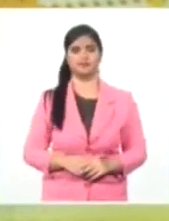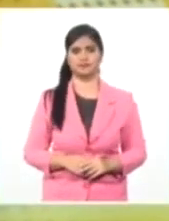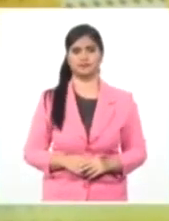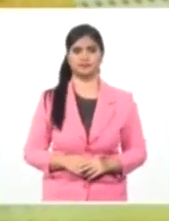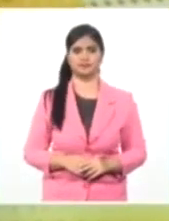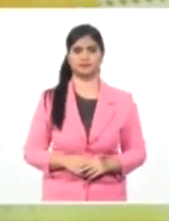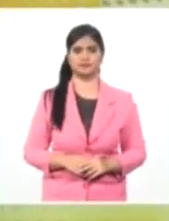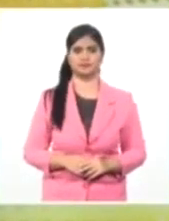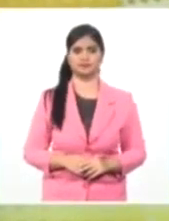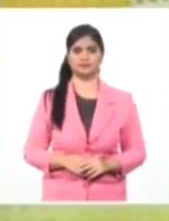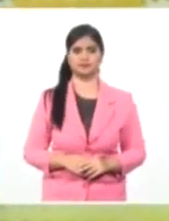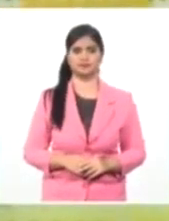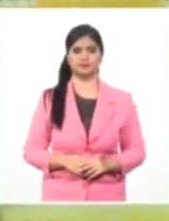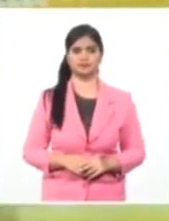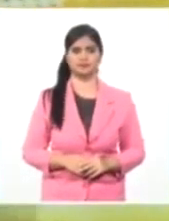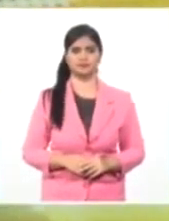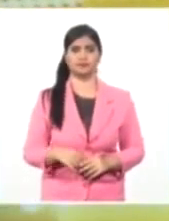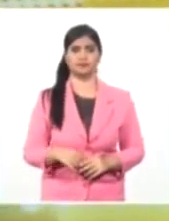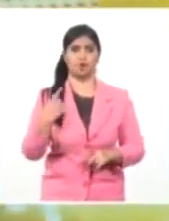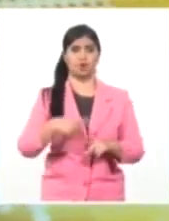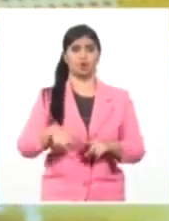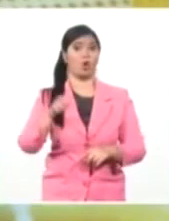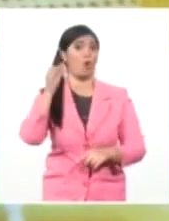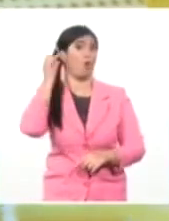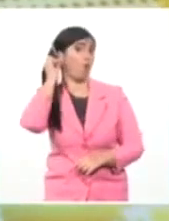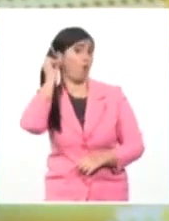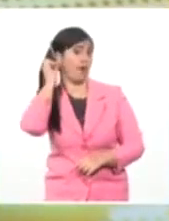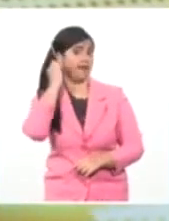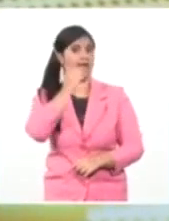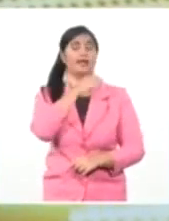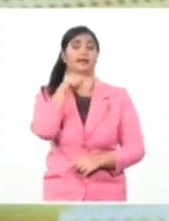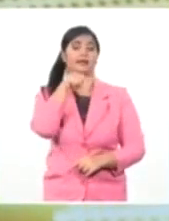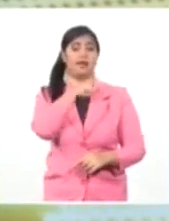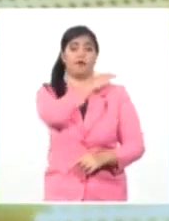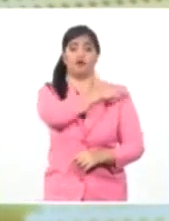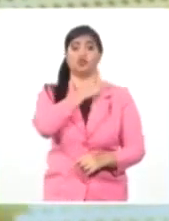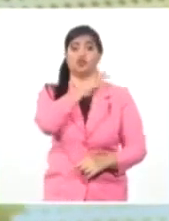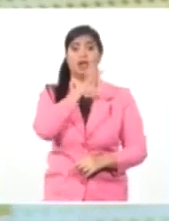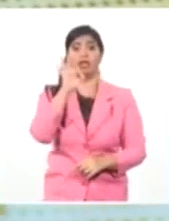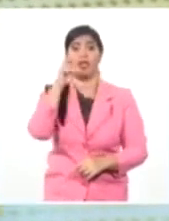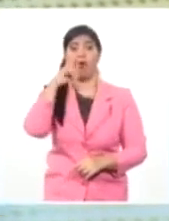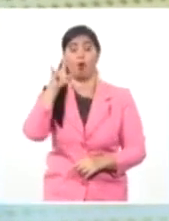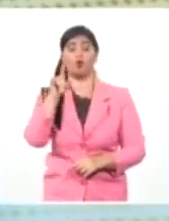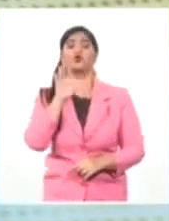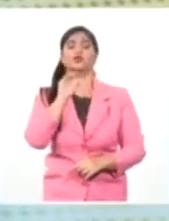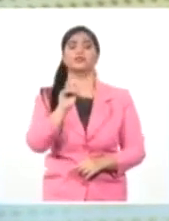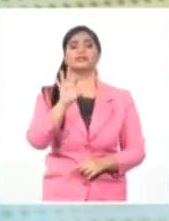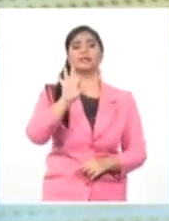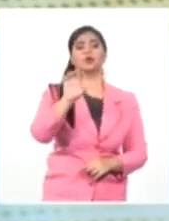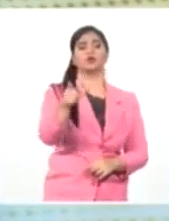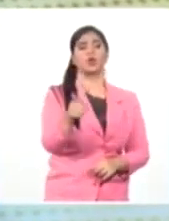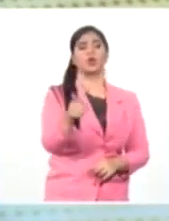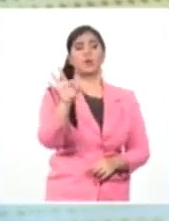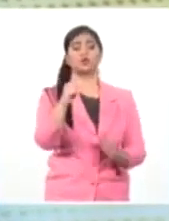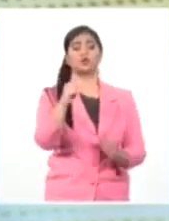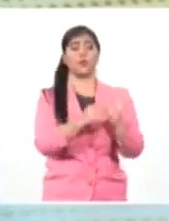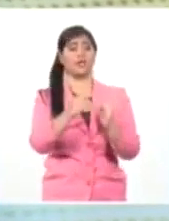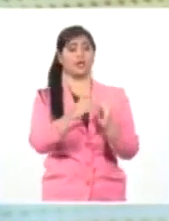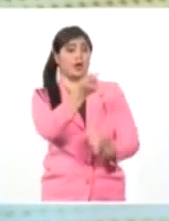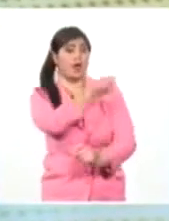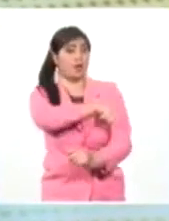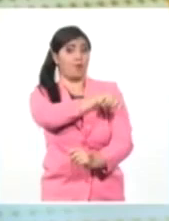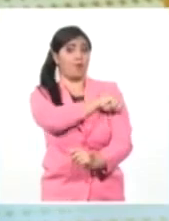la representante especial adjunta de la ONU en Siria, Nahat Rojdi, informó que al menos 8,8 millones de sirios han